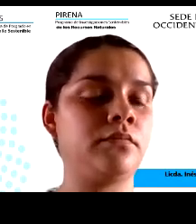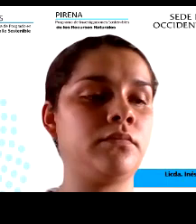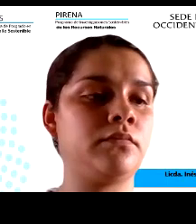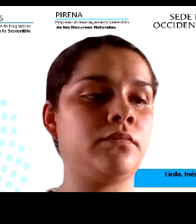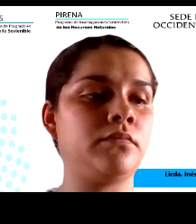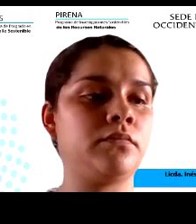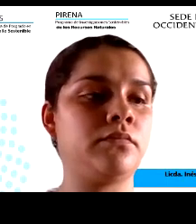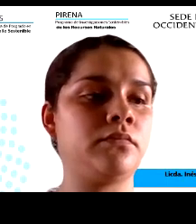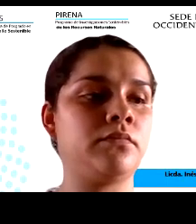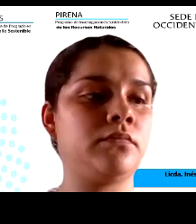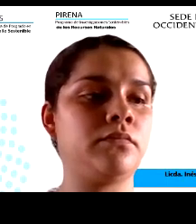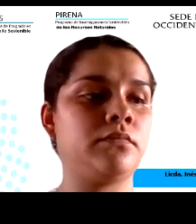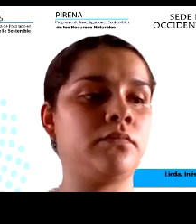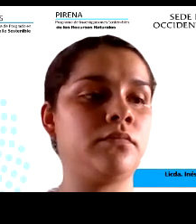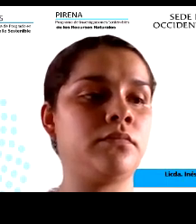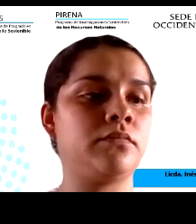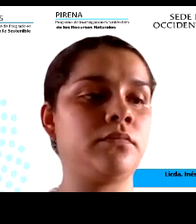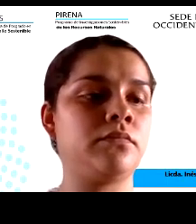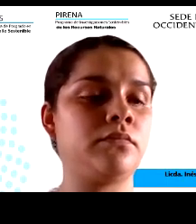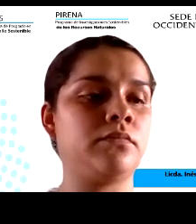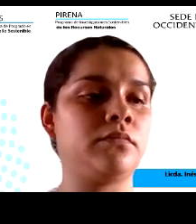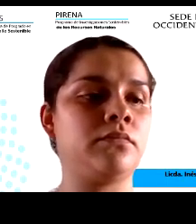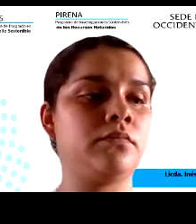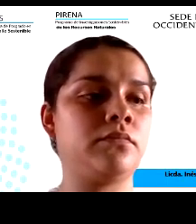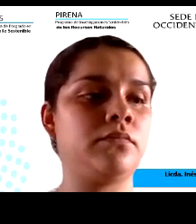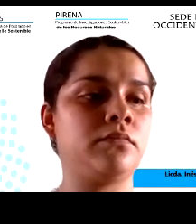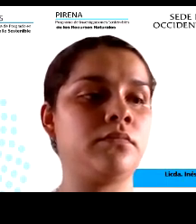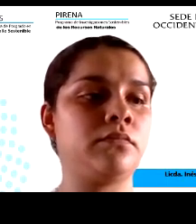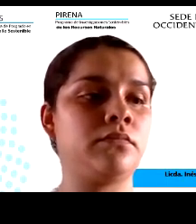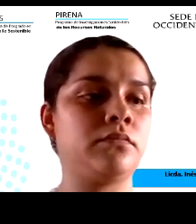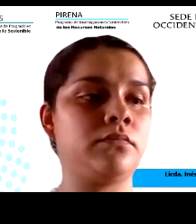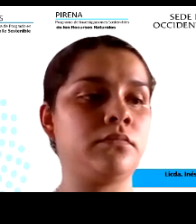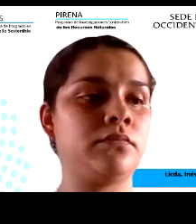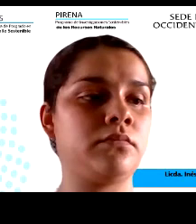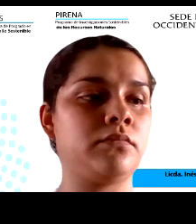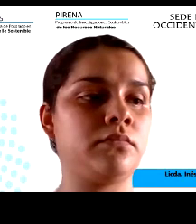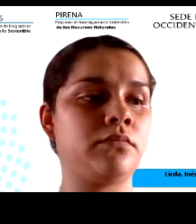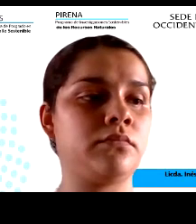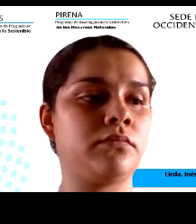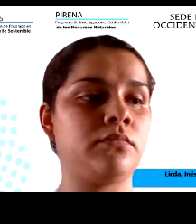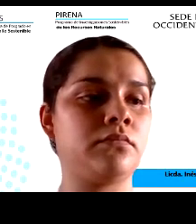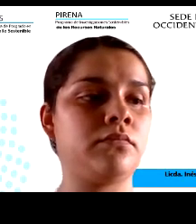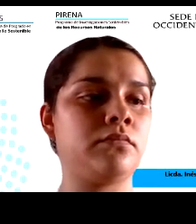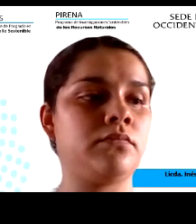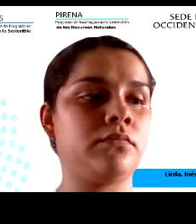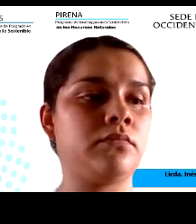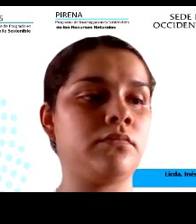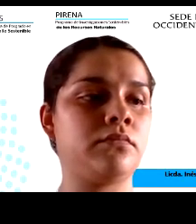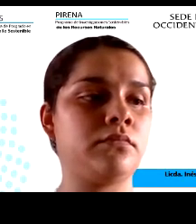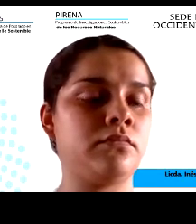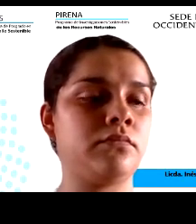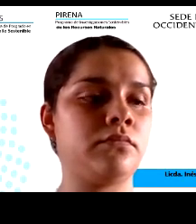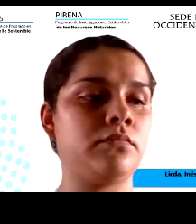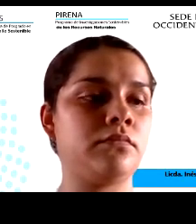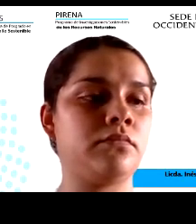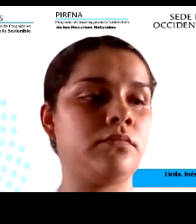momento dado la especie no está, pero ha sido temporal. Una vez que se construye el pozo, ya no hay ruido,